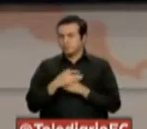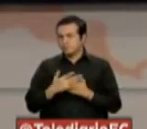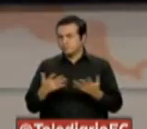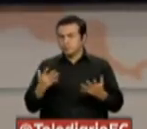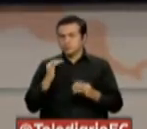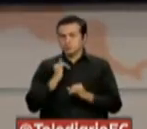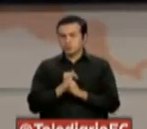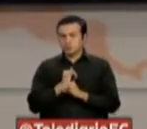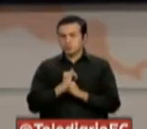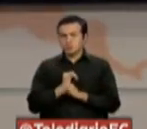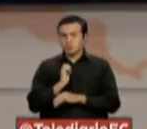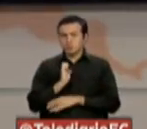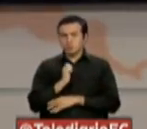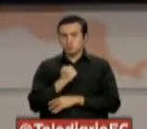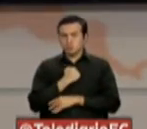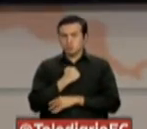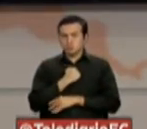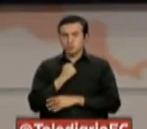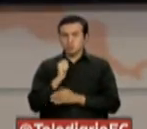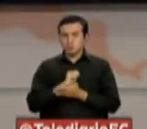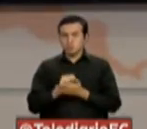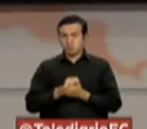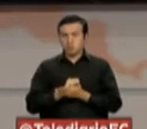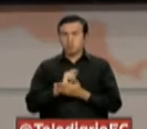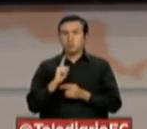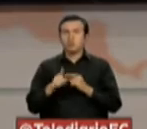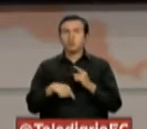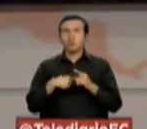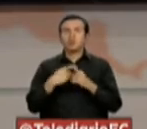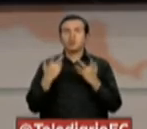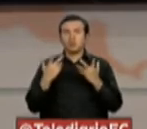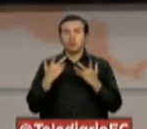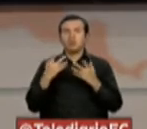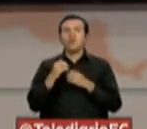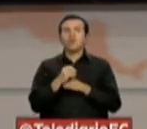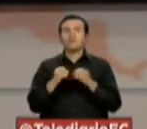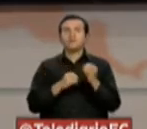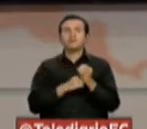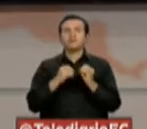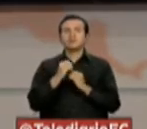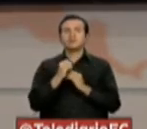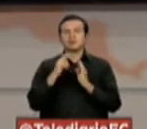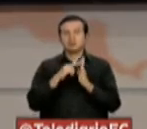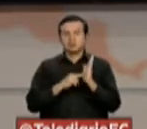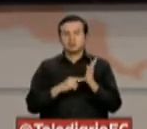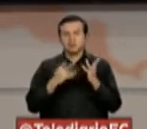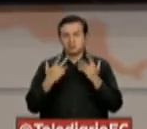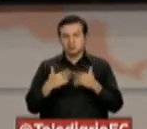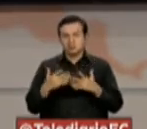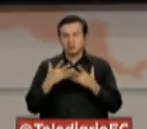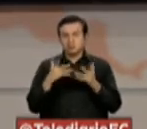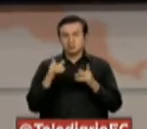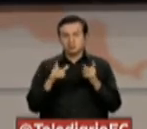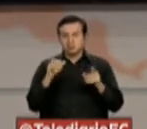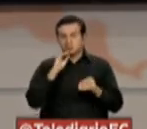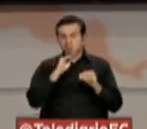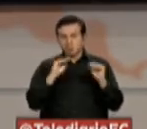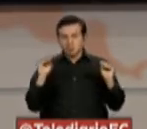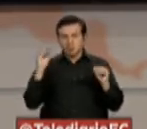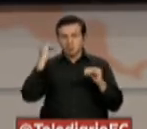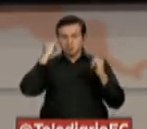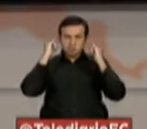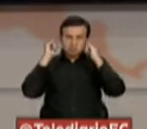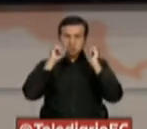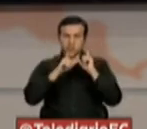el Instituto Ecuatoriano de la Propiedad Intelectual fue constituido básicamente como una oficina registral, al cual la ciudadanía, los